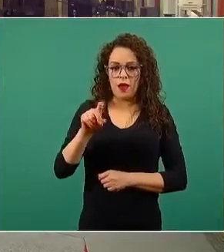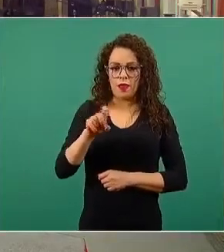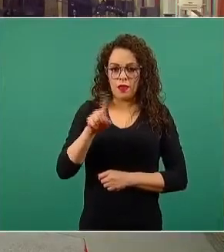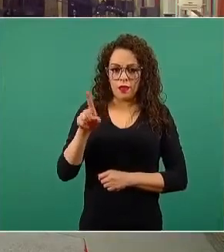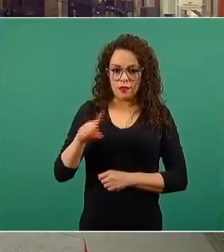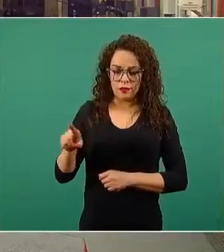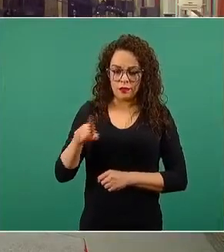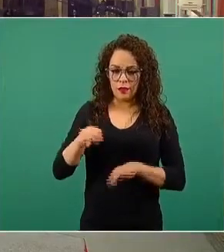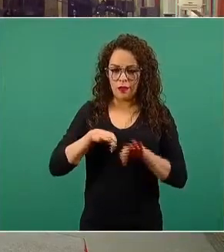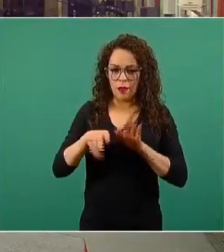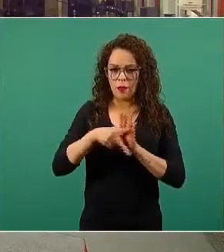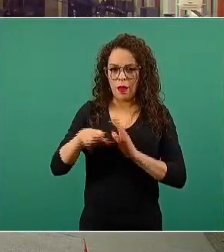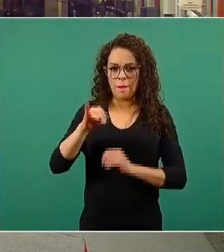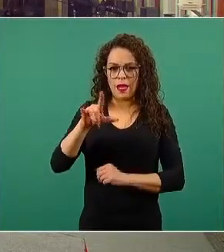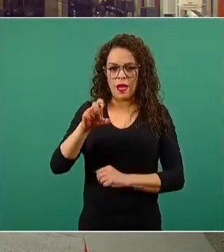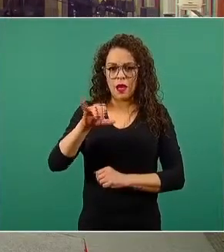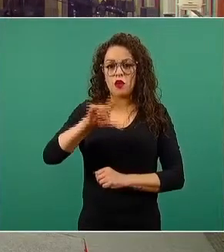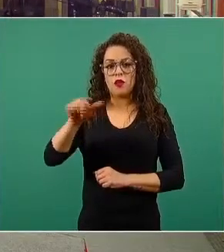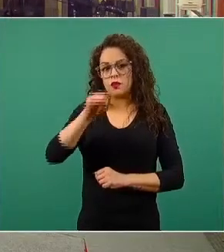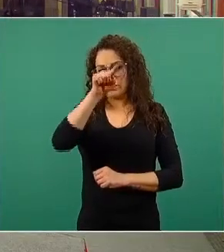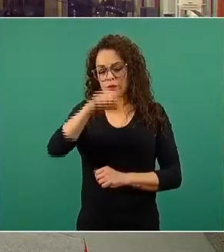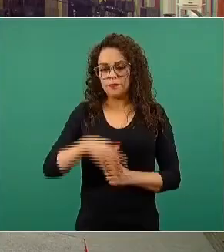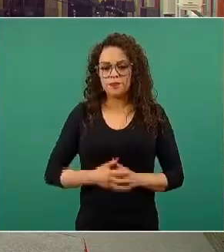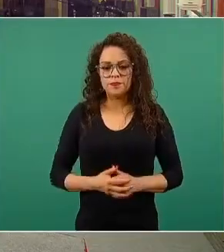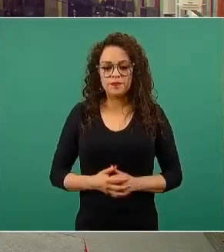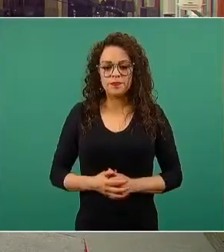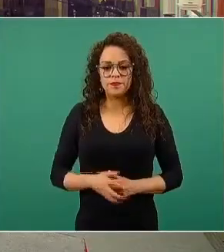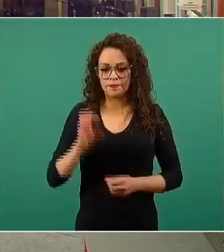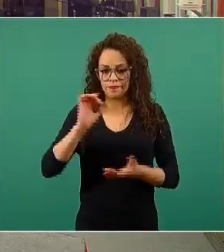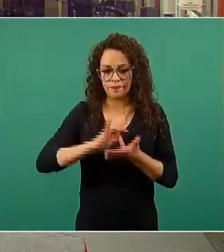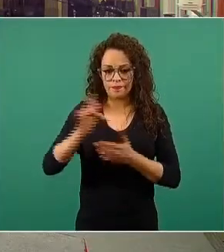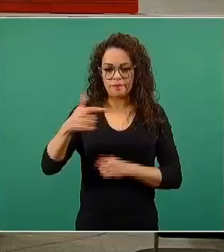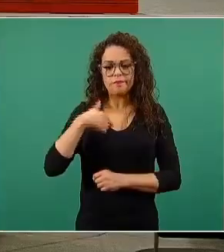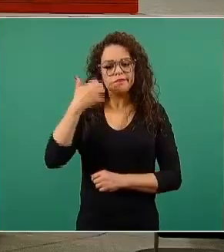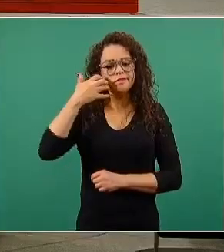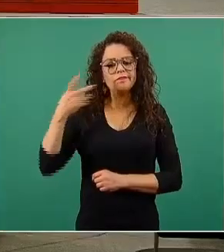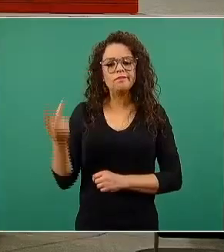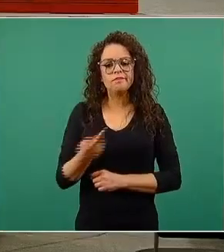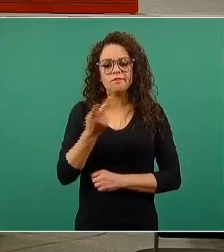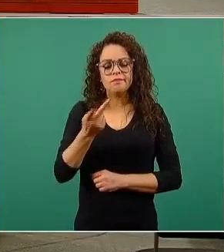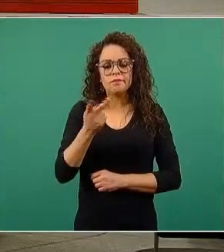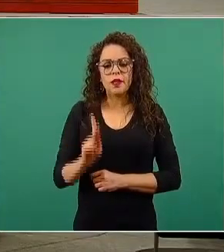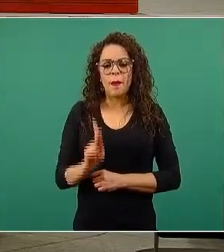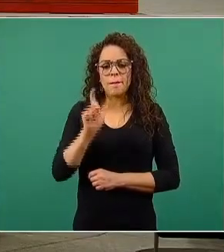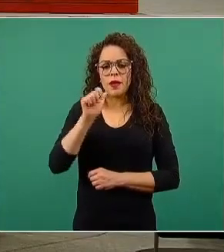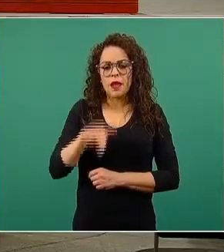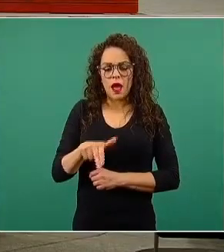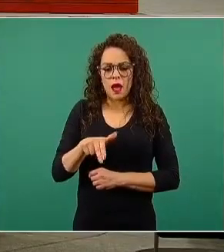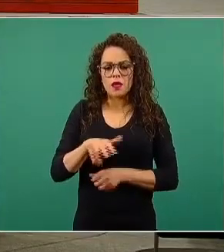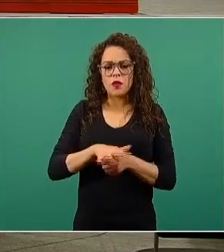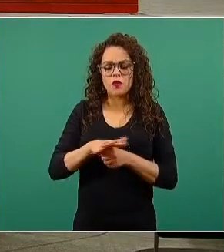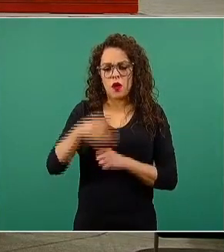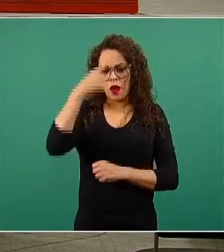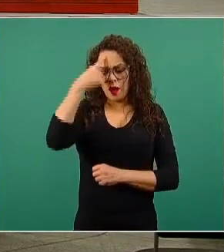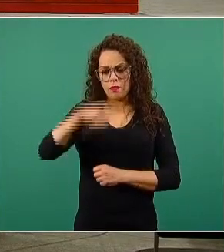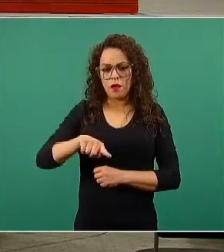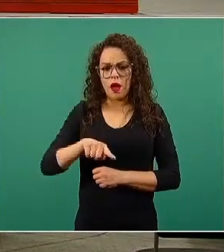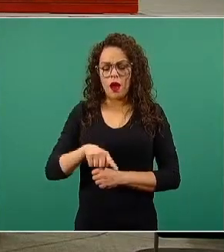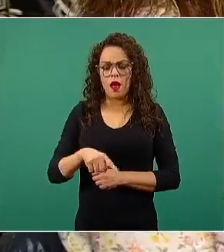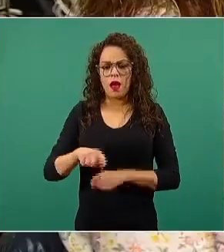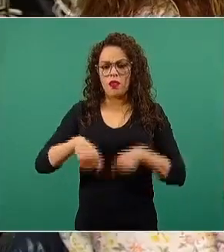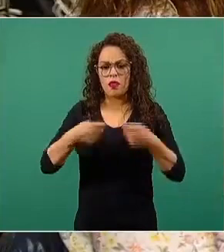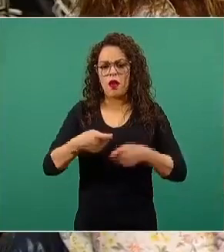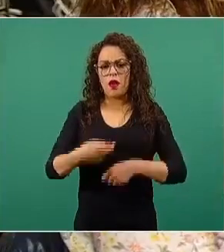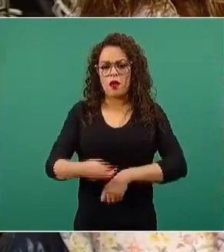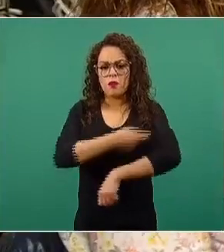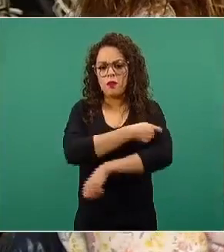alternando. Gracias. Queríamos preguntarle cuál es el plan para vacunar a personas postradas mayores